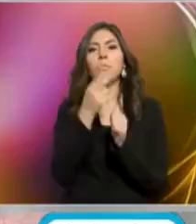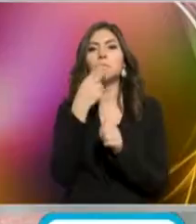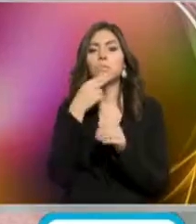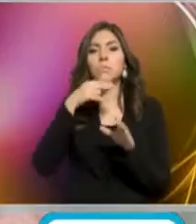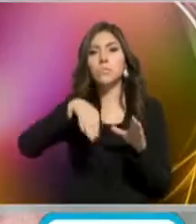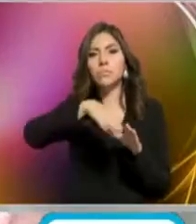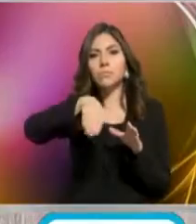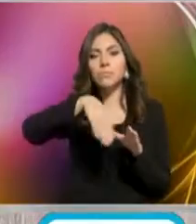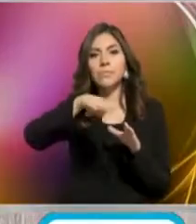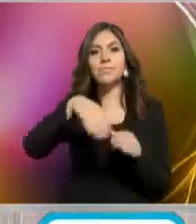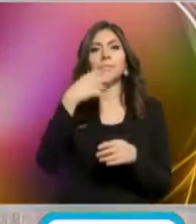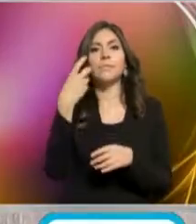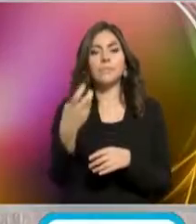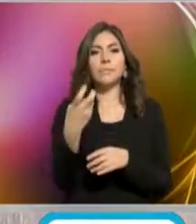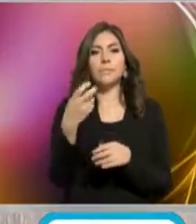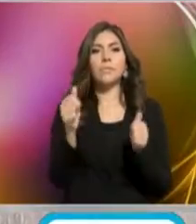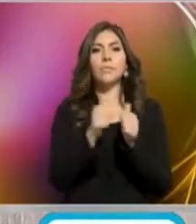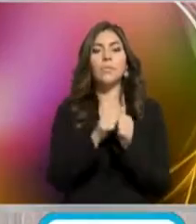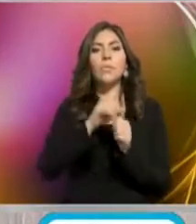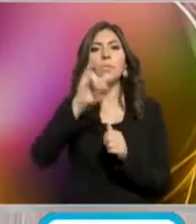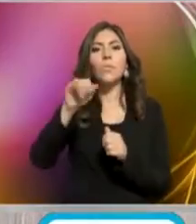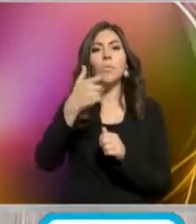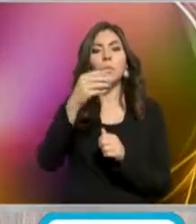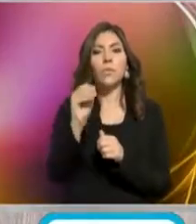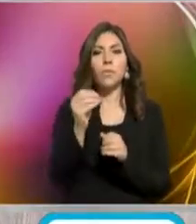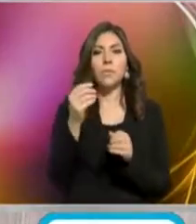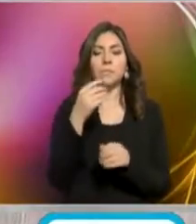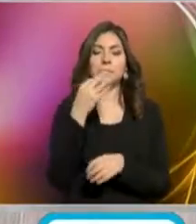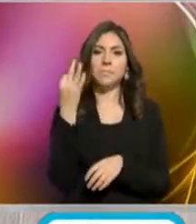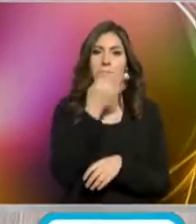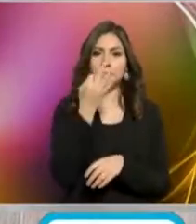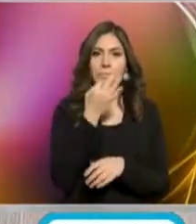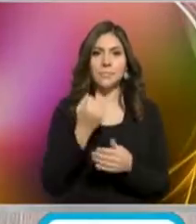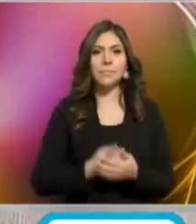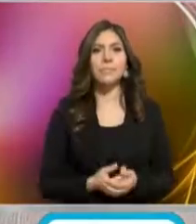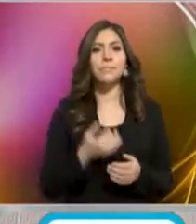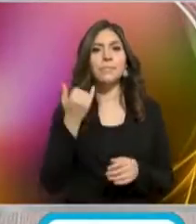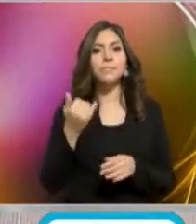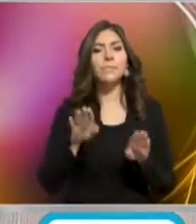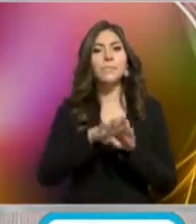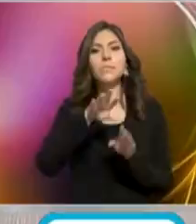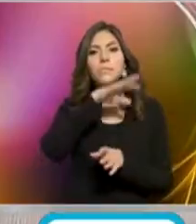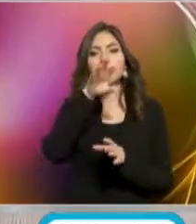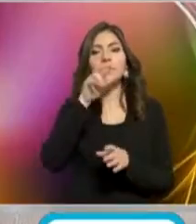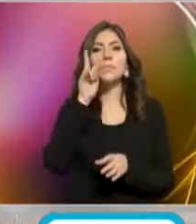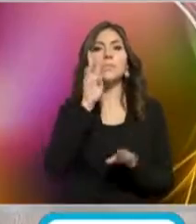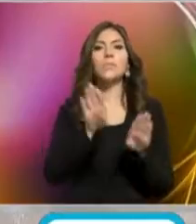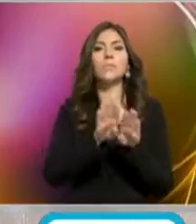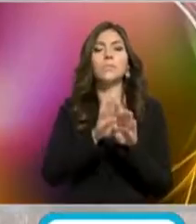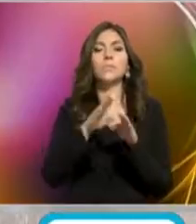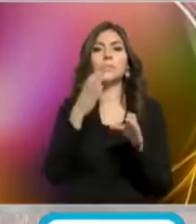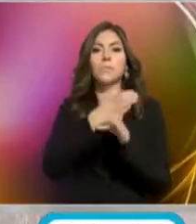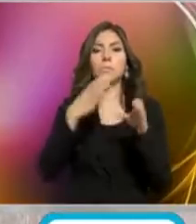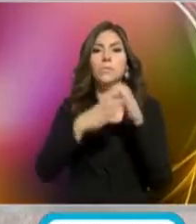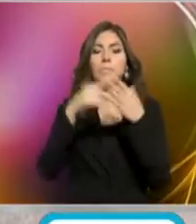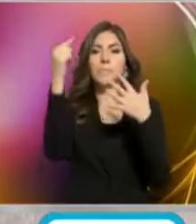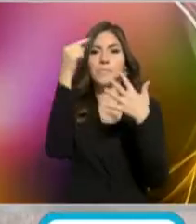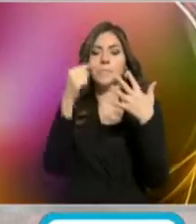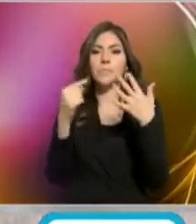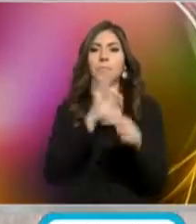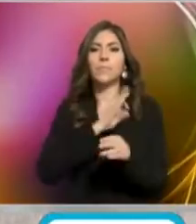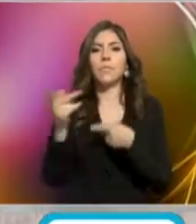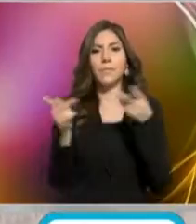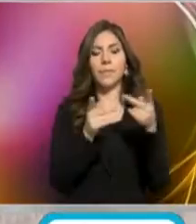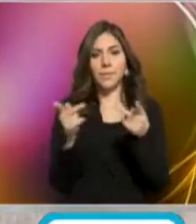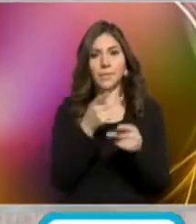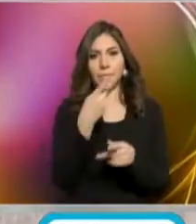a dar una pasita en el sartén con Muy un bien. poquito de jugo sazonador. Nos queda bueno. Caramelizar cebolla, ¿qué te parece? Sí, sí, Vamos sí. a ver los ingredientes para poder preparar esta